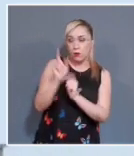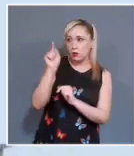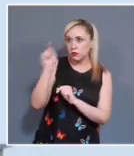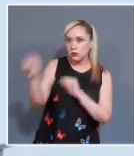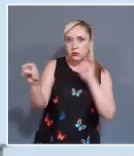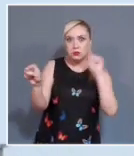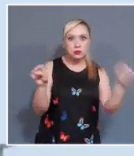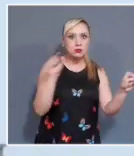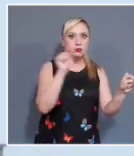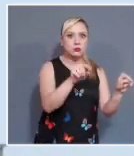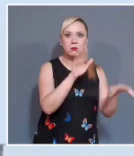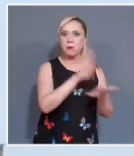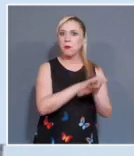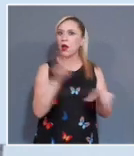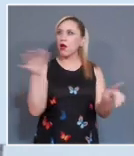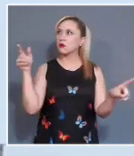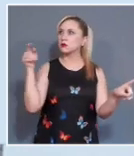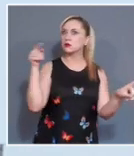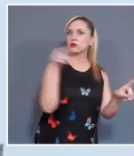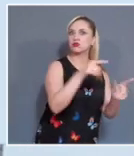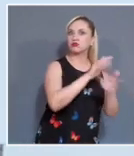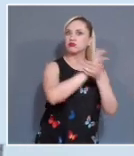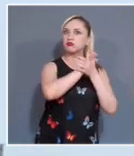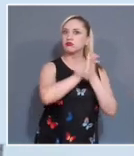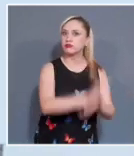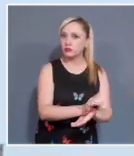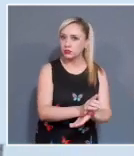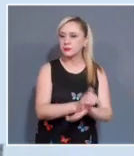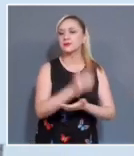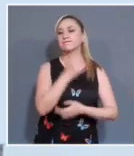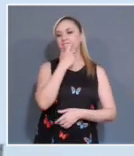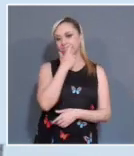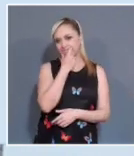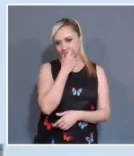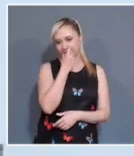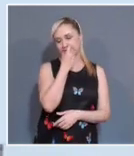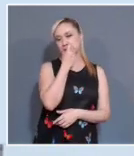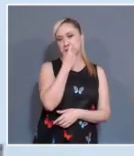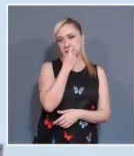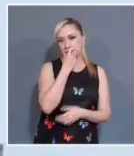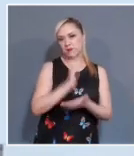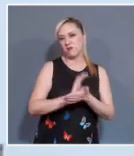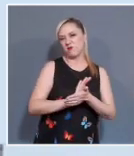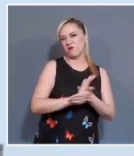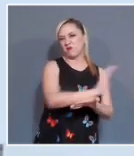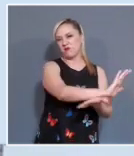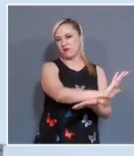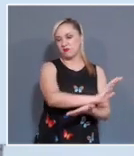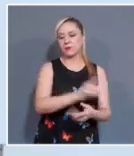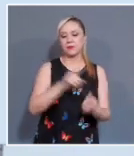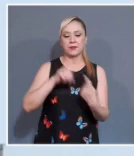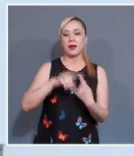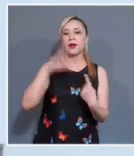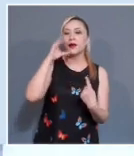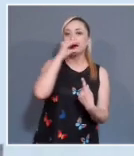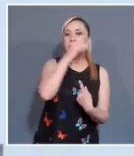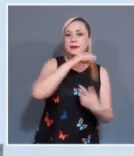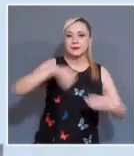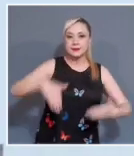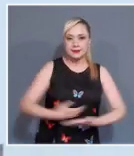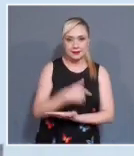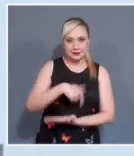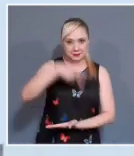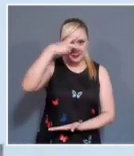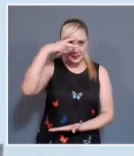actitudes discriminatorias, excluyentes. Personas afrodescendientes, personas con discapacidad